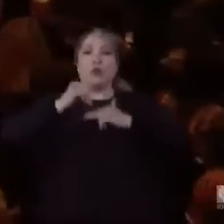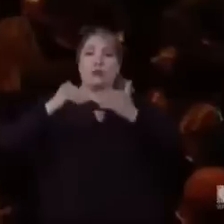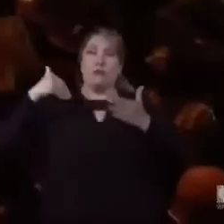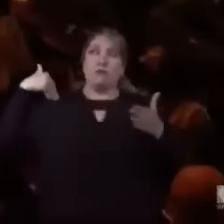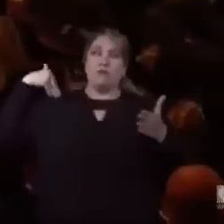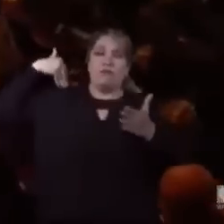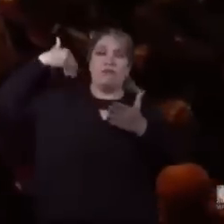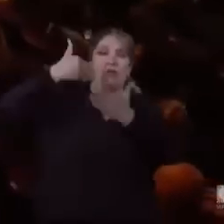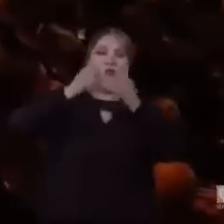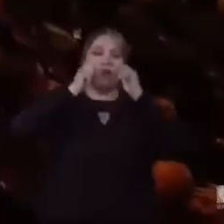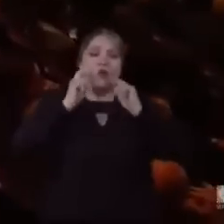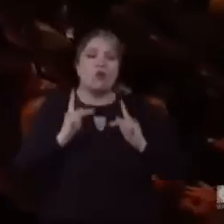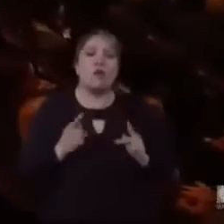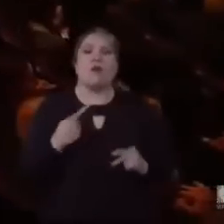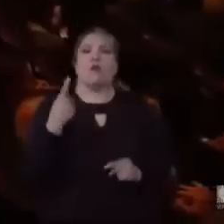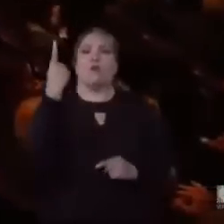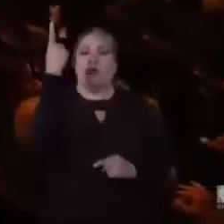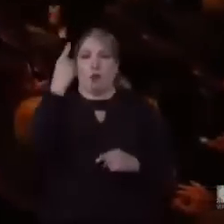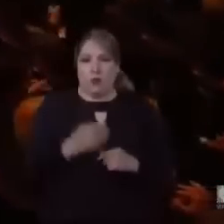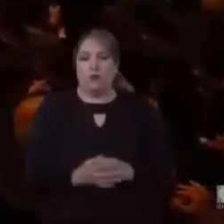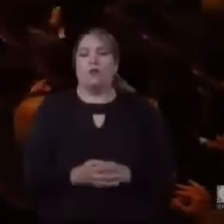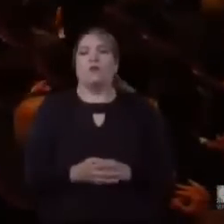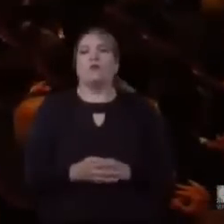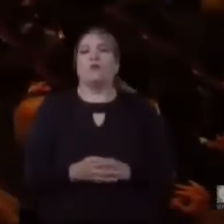nuestra profundidad humana y política.